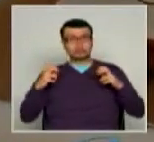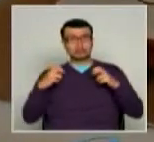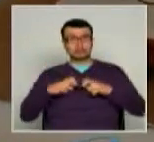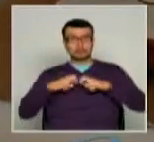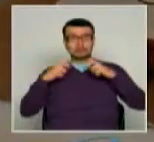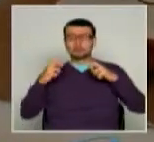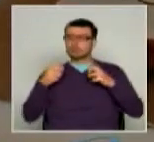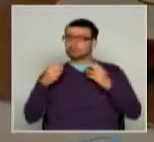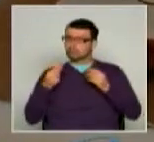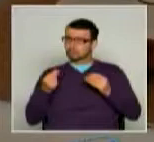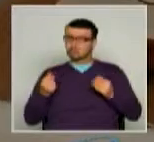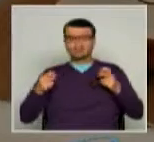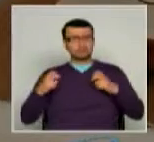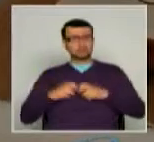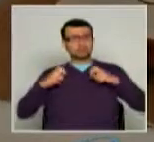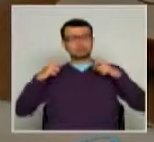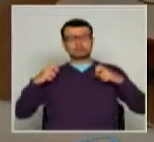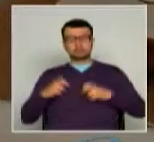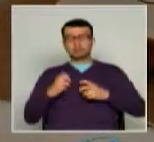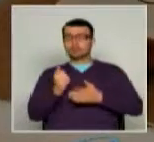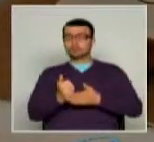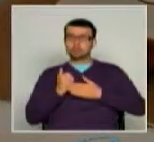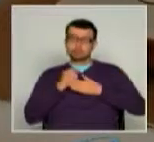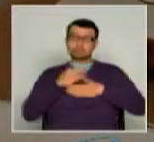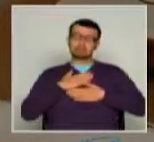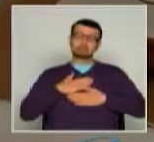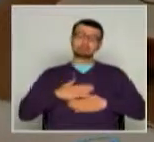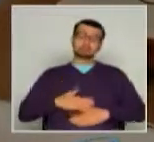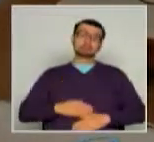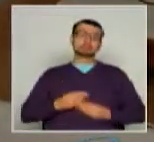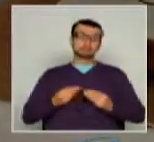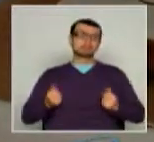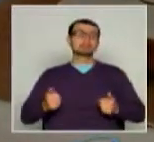ligeras cargas de corriente para poder ayudarle en el proceso de alivio del dolor.